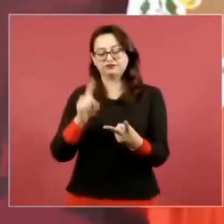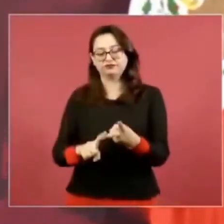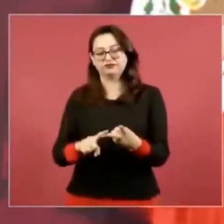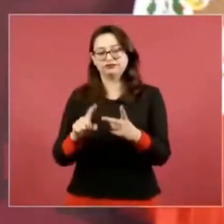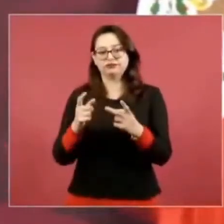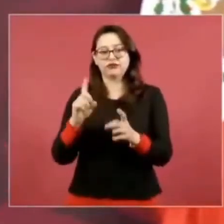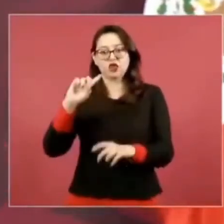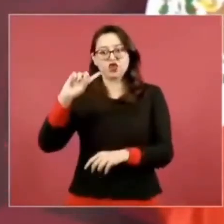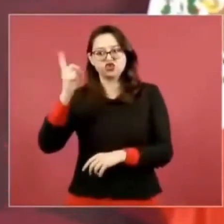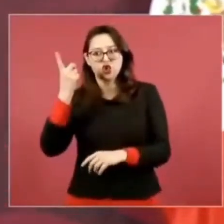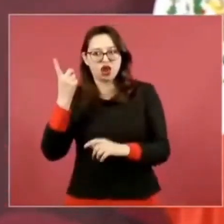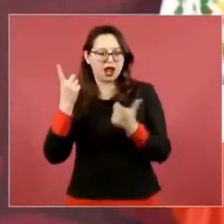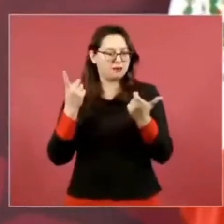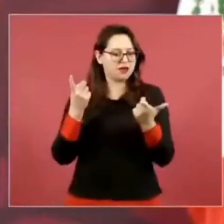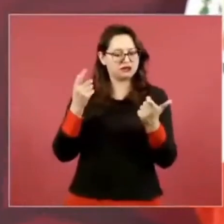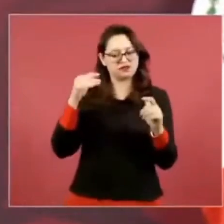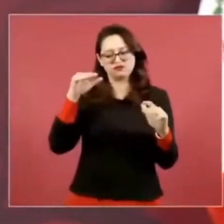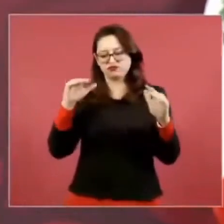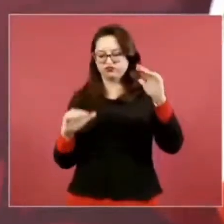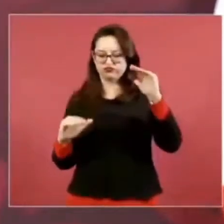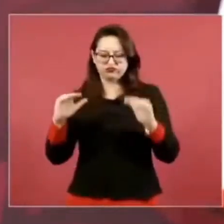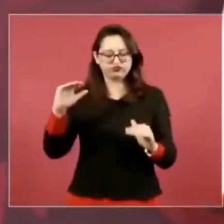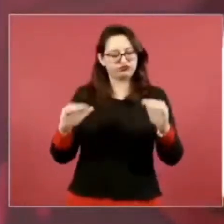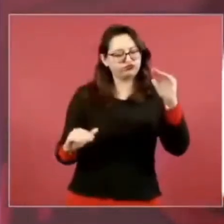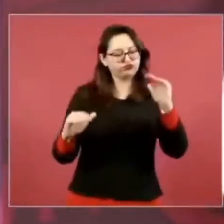Y luego el neoliberalismo,